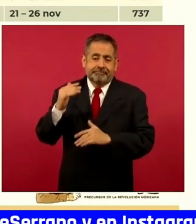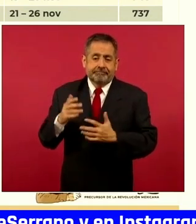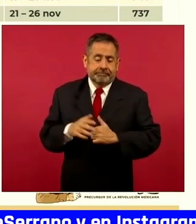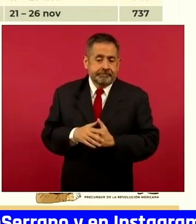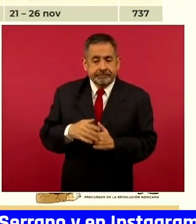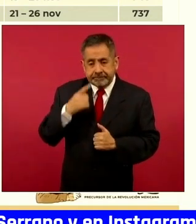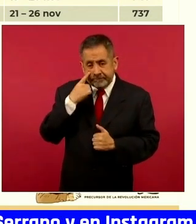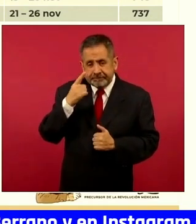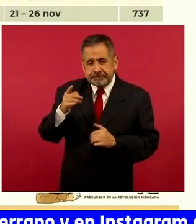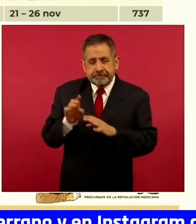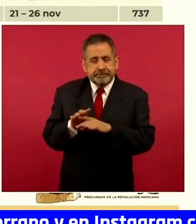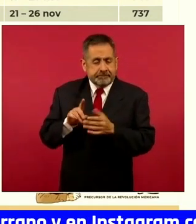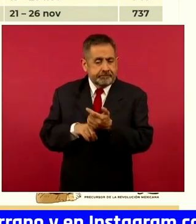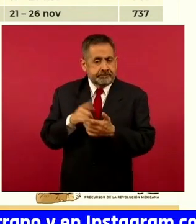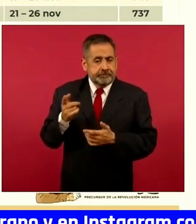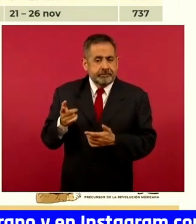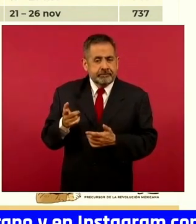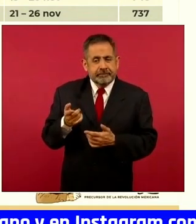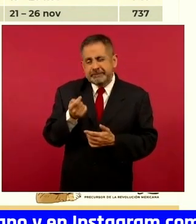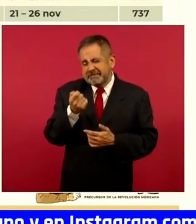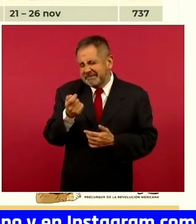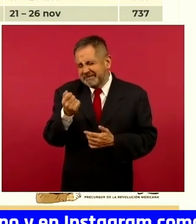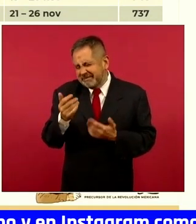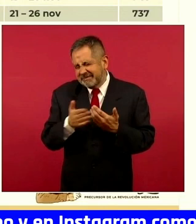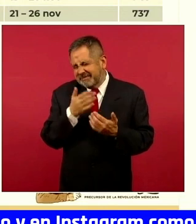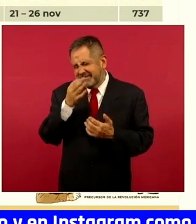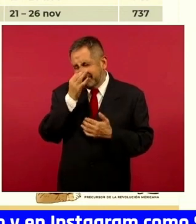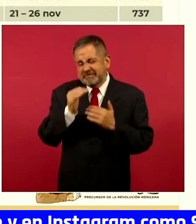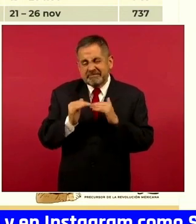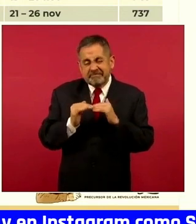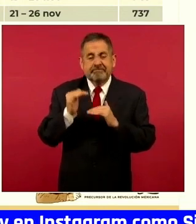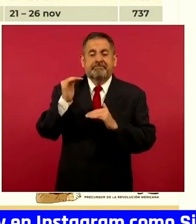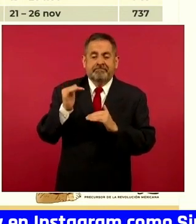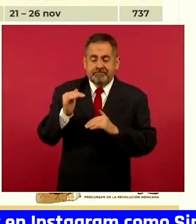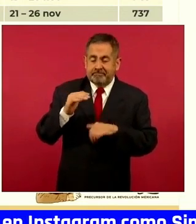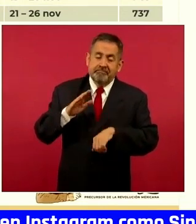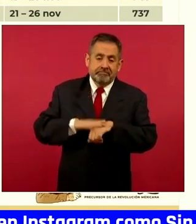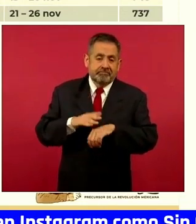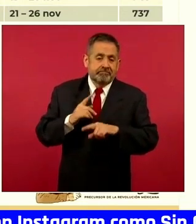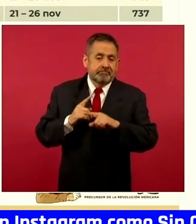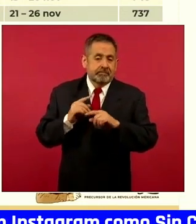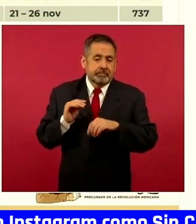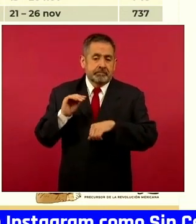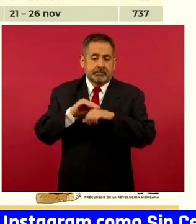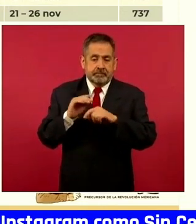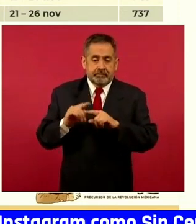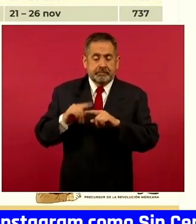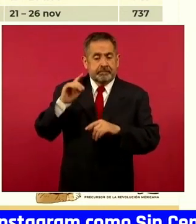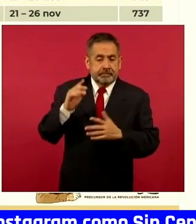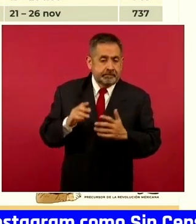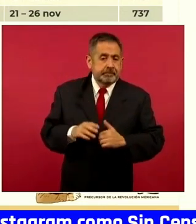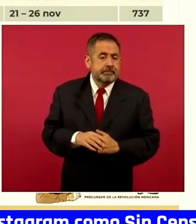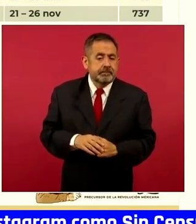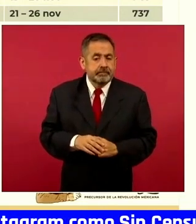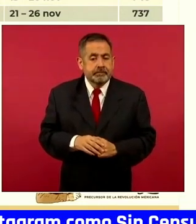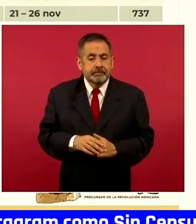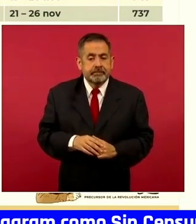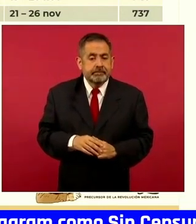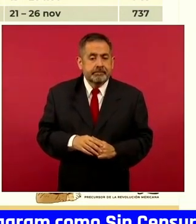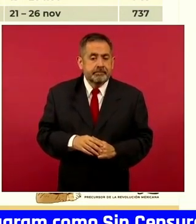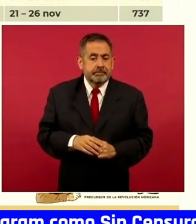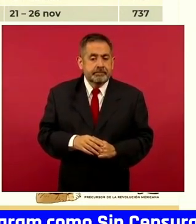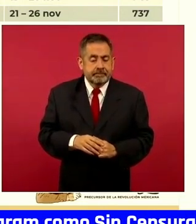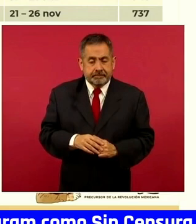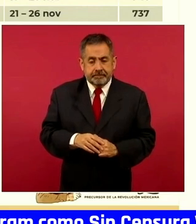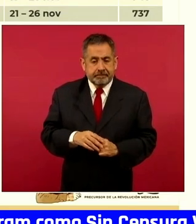es un crecimiento por el momento mínimo, lo que se aprecia en el punto final de la curva, en el lado,